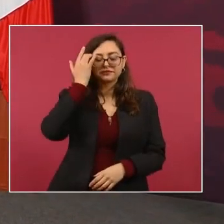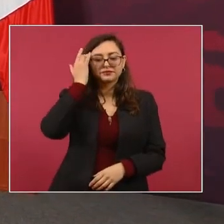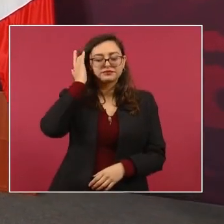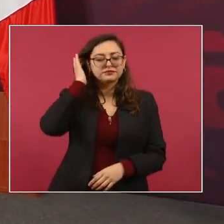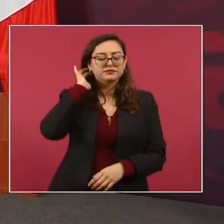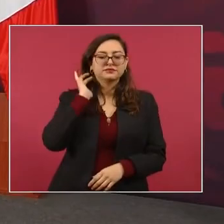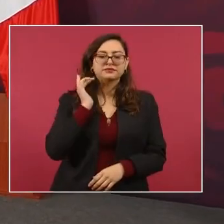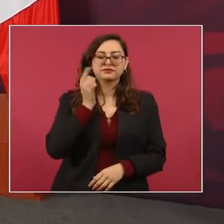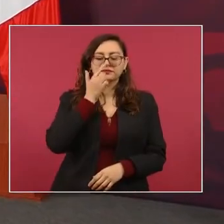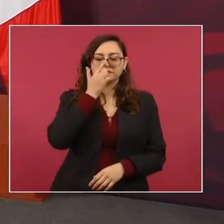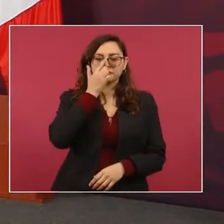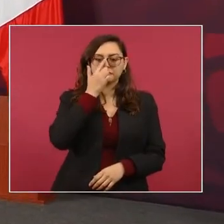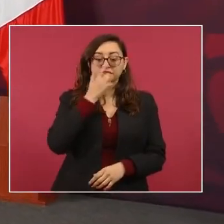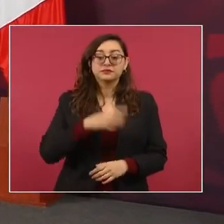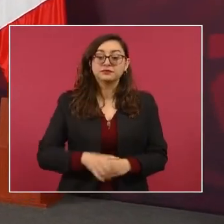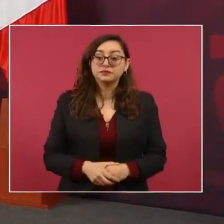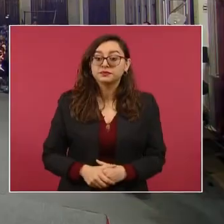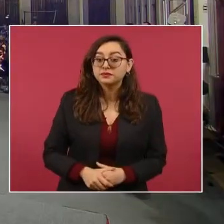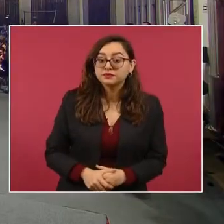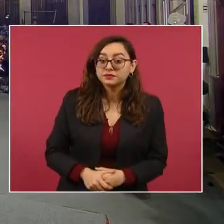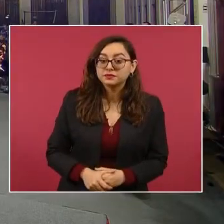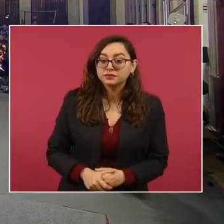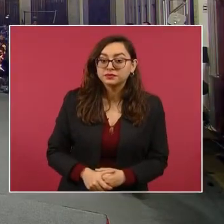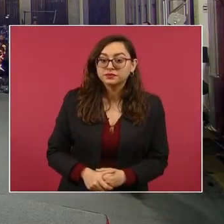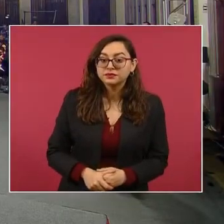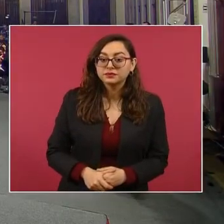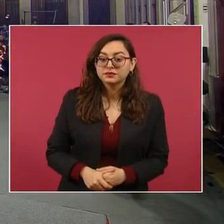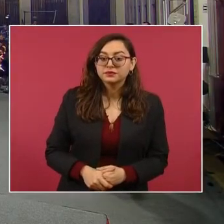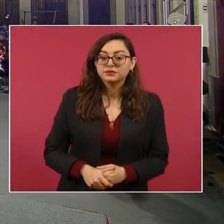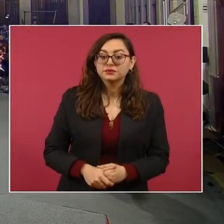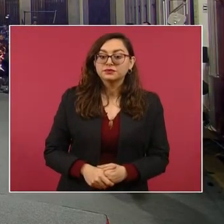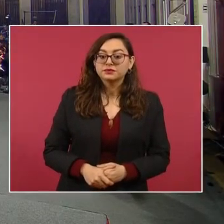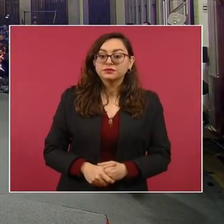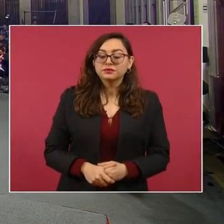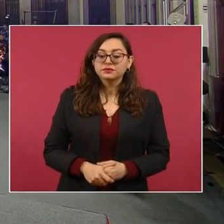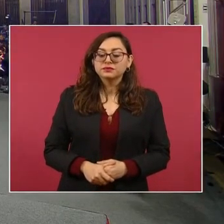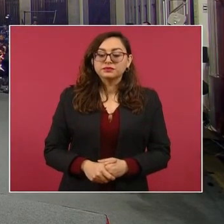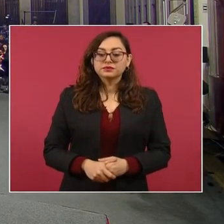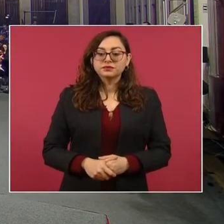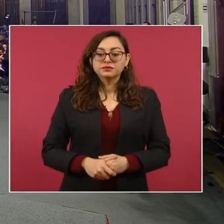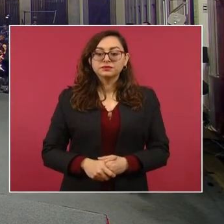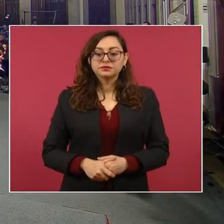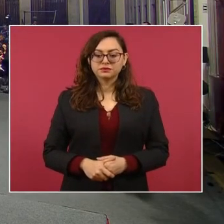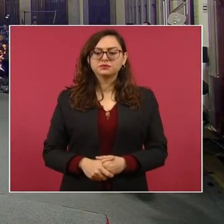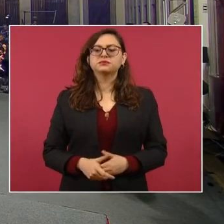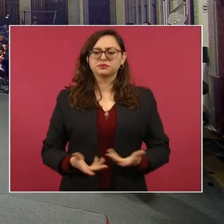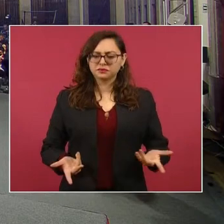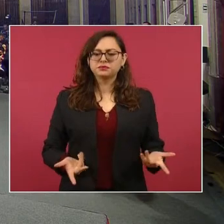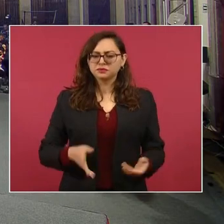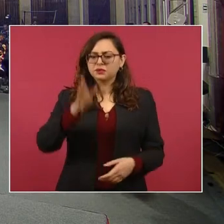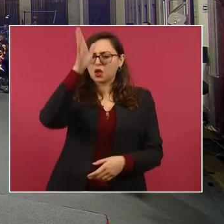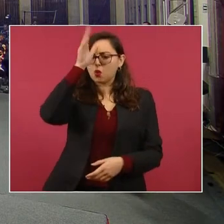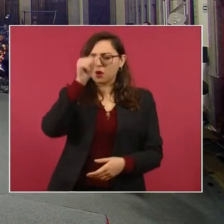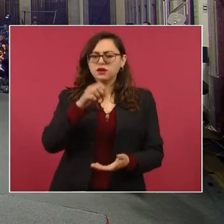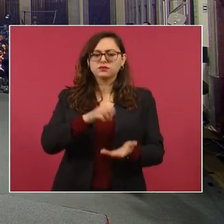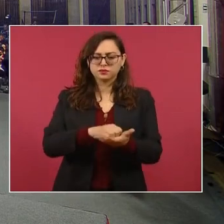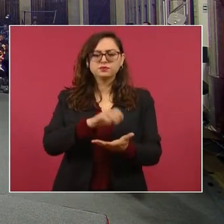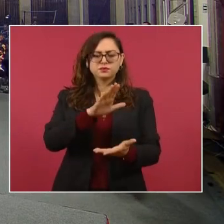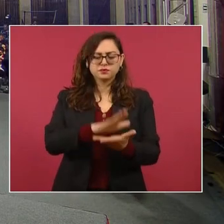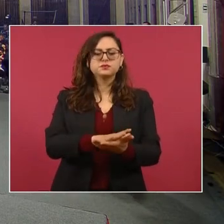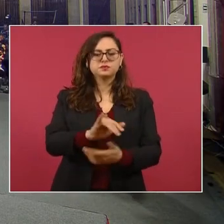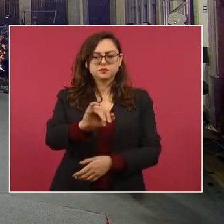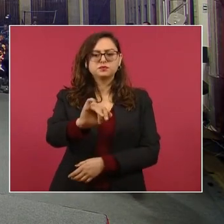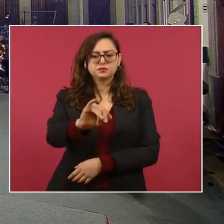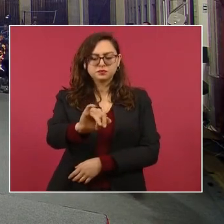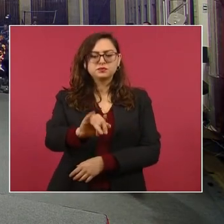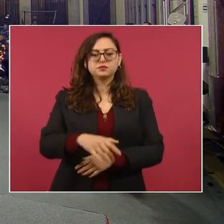Entonces, ¿mande? Próxima visita a Veracruz, ¿podemos? Sí, sí, nos ponemos de acuerdo. Sí, sí.